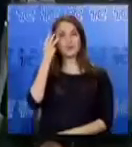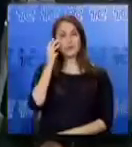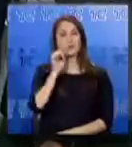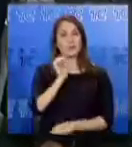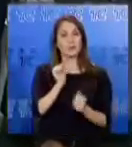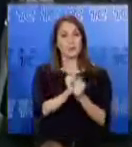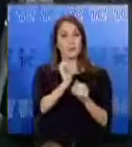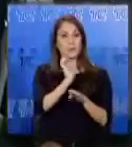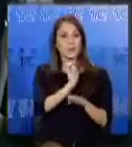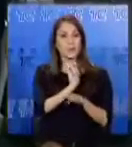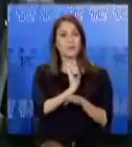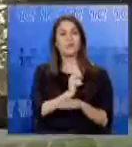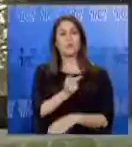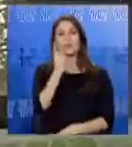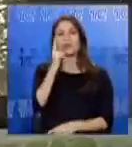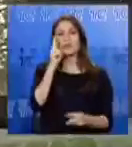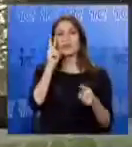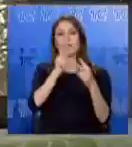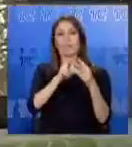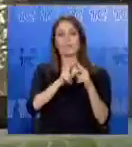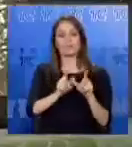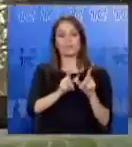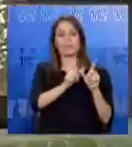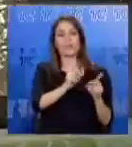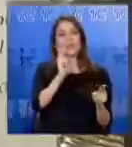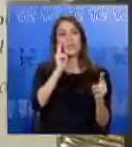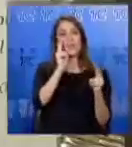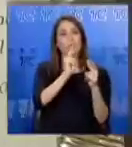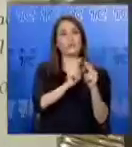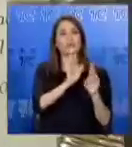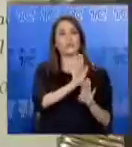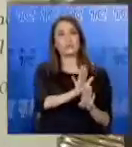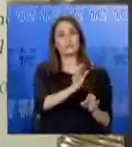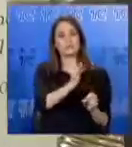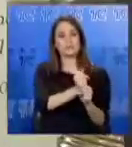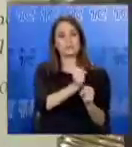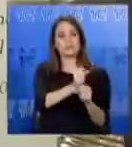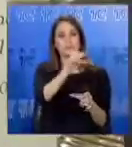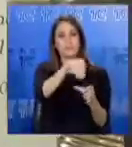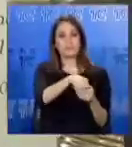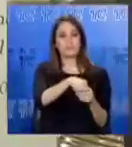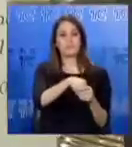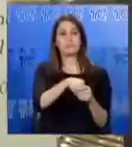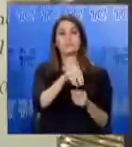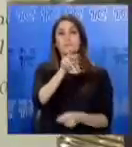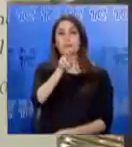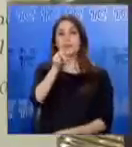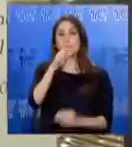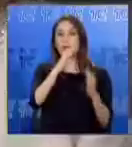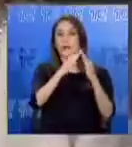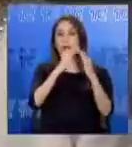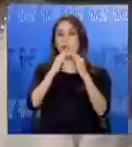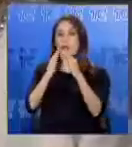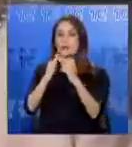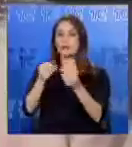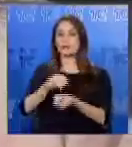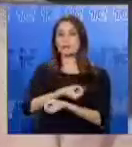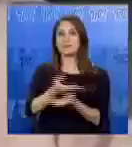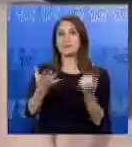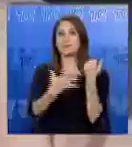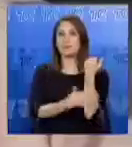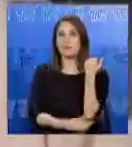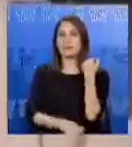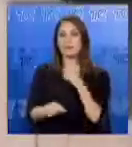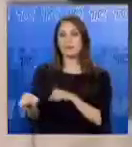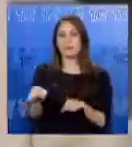Ecuador, recibió dos reconocimientos por su labor dentro del organismo que entregó 21 viviendas a los damnificados